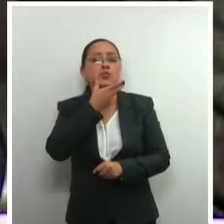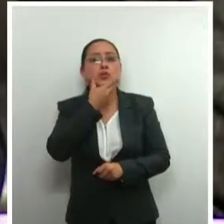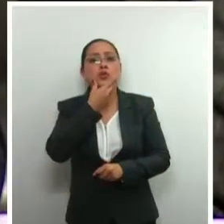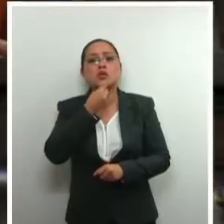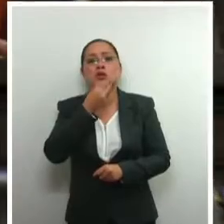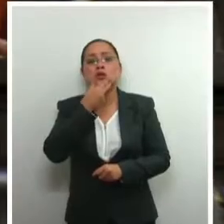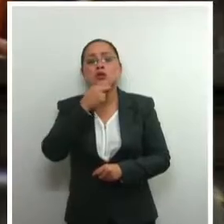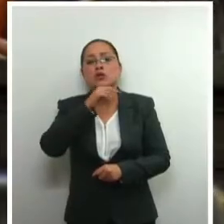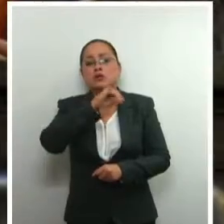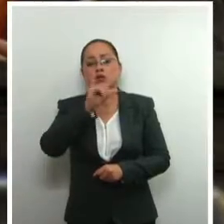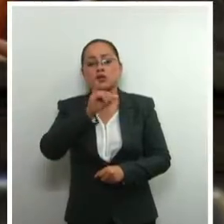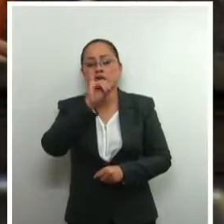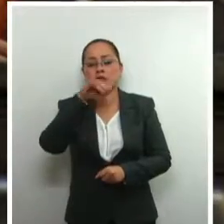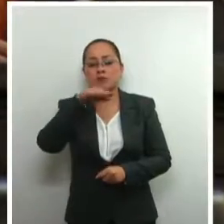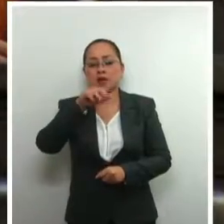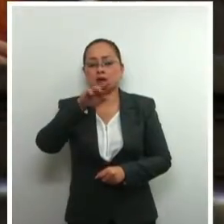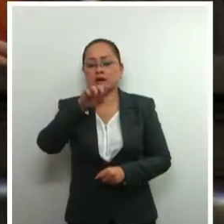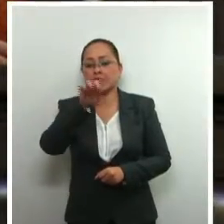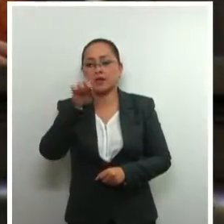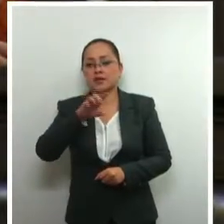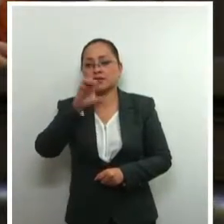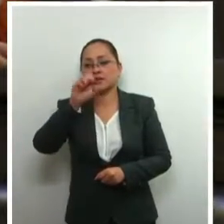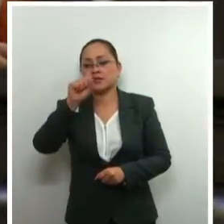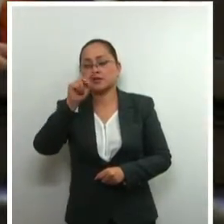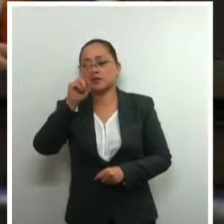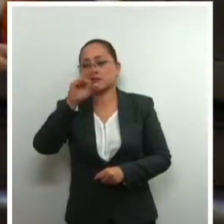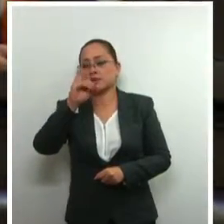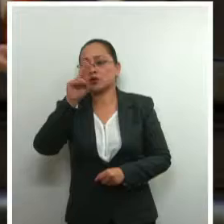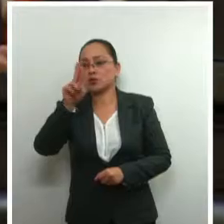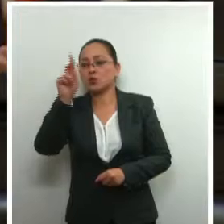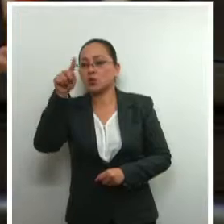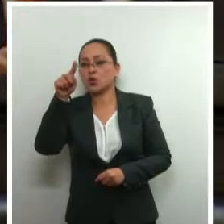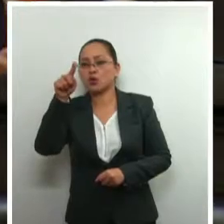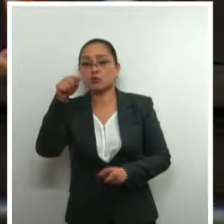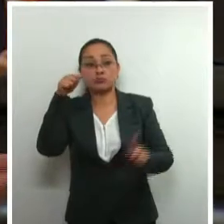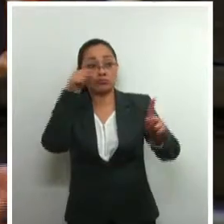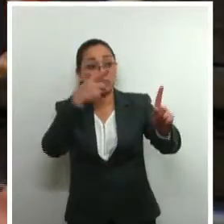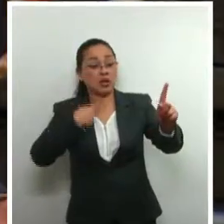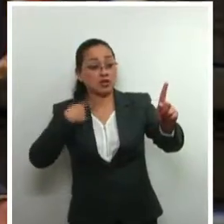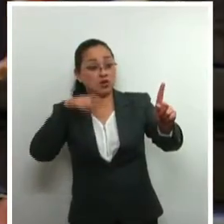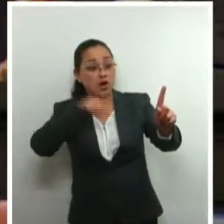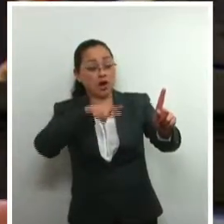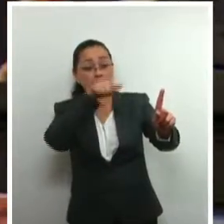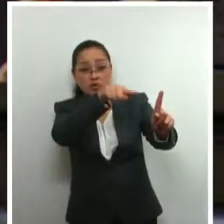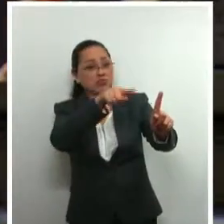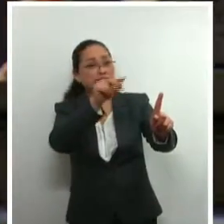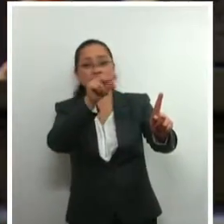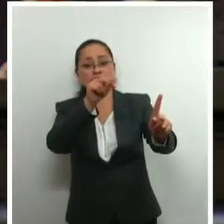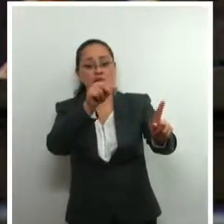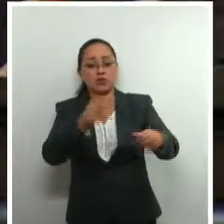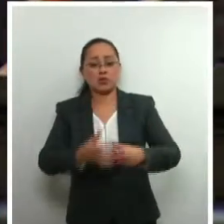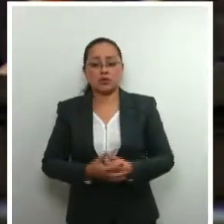Espriu? Para alusiones. No le aludieron a usted en lo personal.